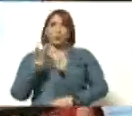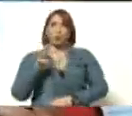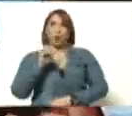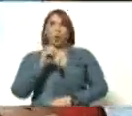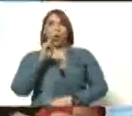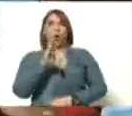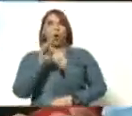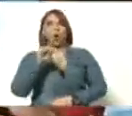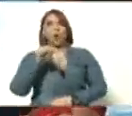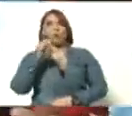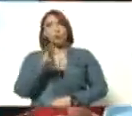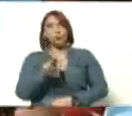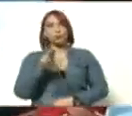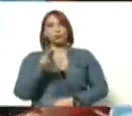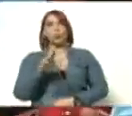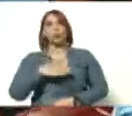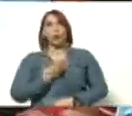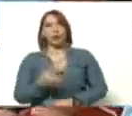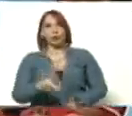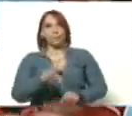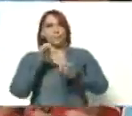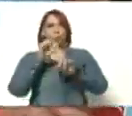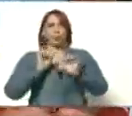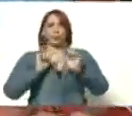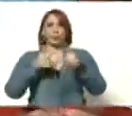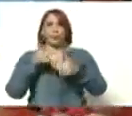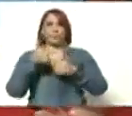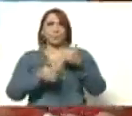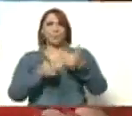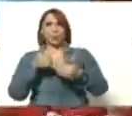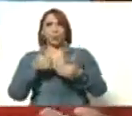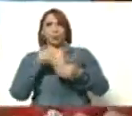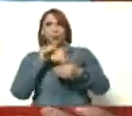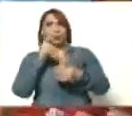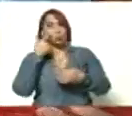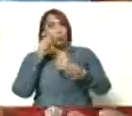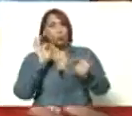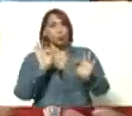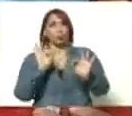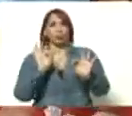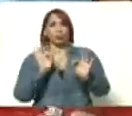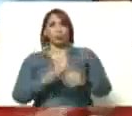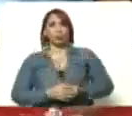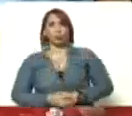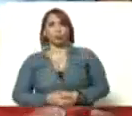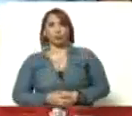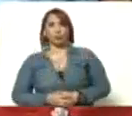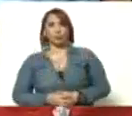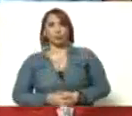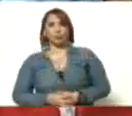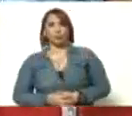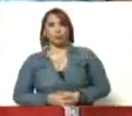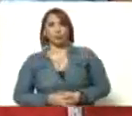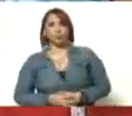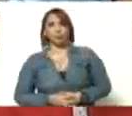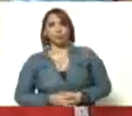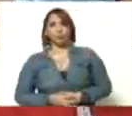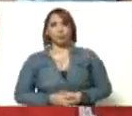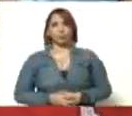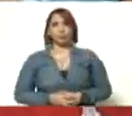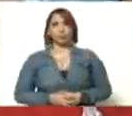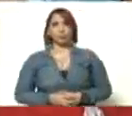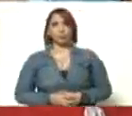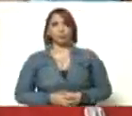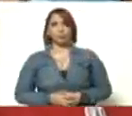hacer su selección e inicia este proceso tan cuidadoso, justamente cuidando qué, cuidando